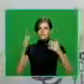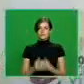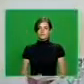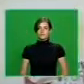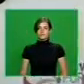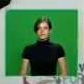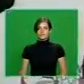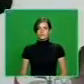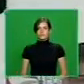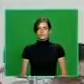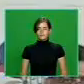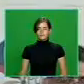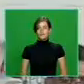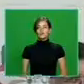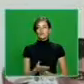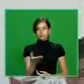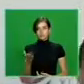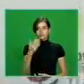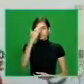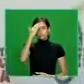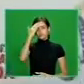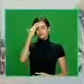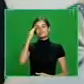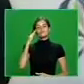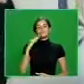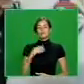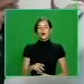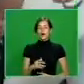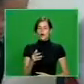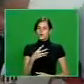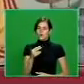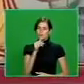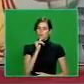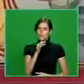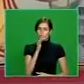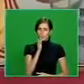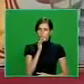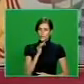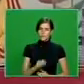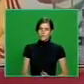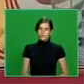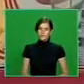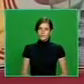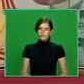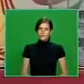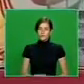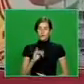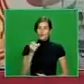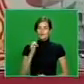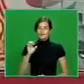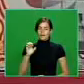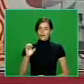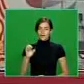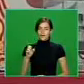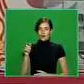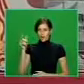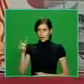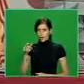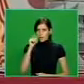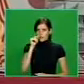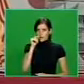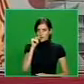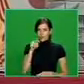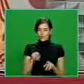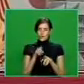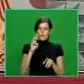Ávalos como ustedes saben Ah no no lo he anunciado José Vicente vine haciendo Pepe